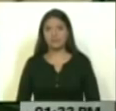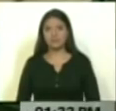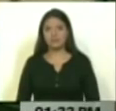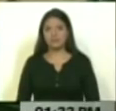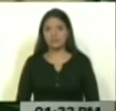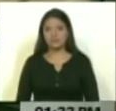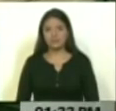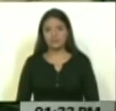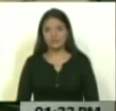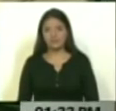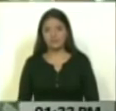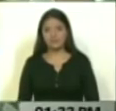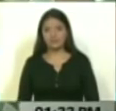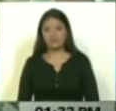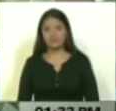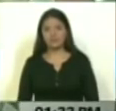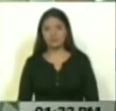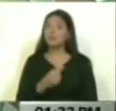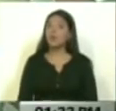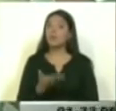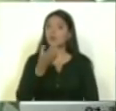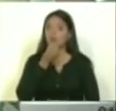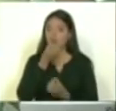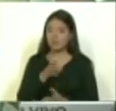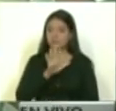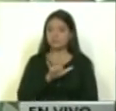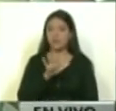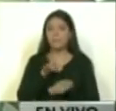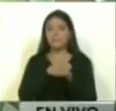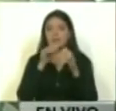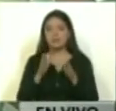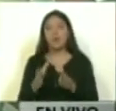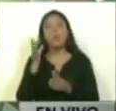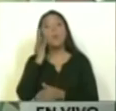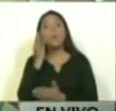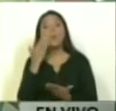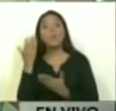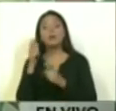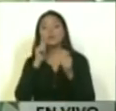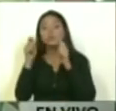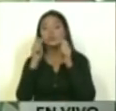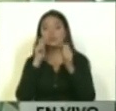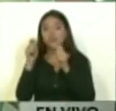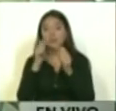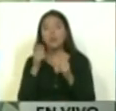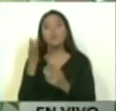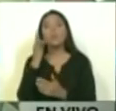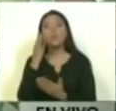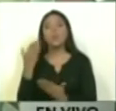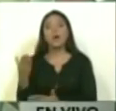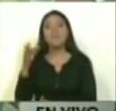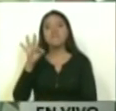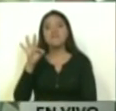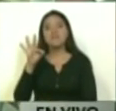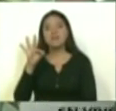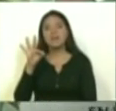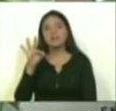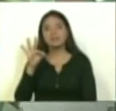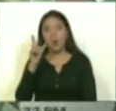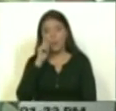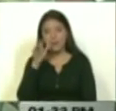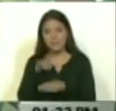Igualmente, ministra Marlene Contreras, compañero Freddy Ñañez, el teórico de la